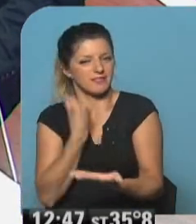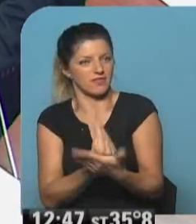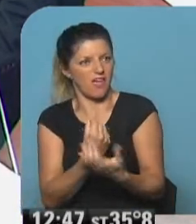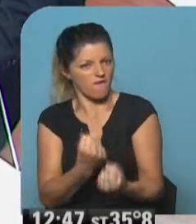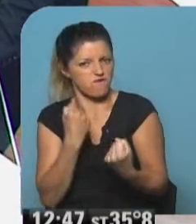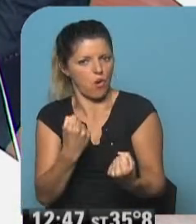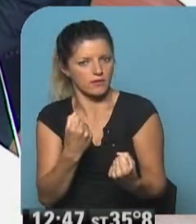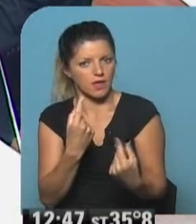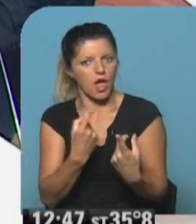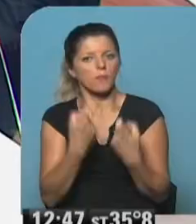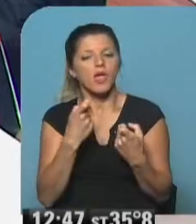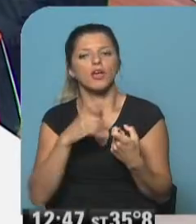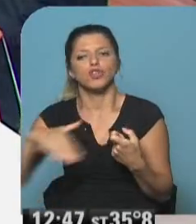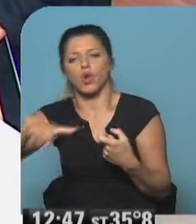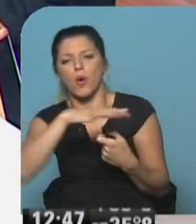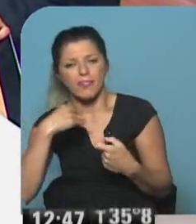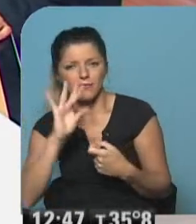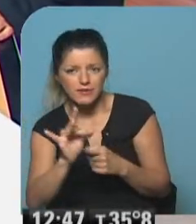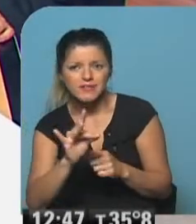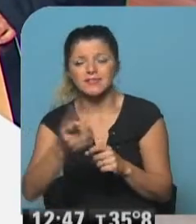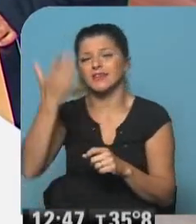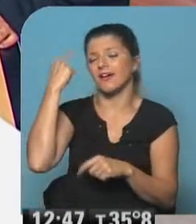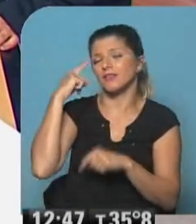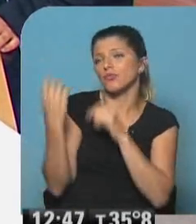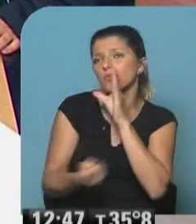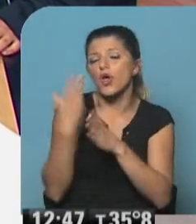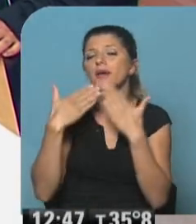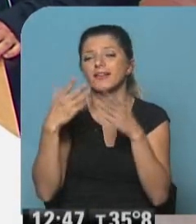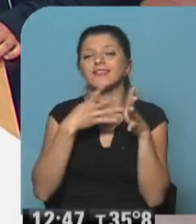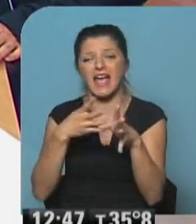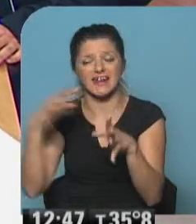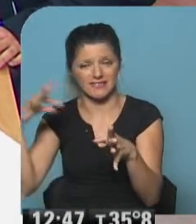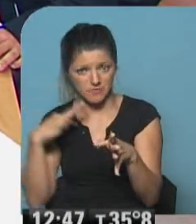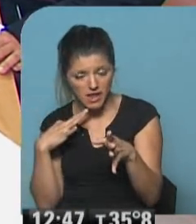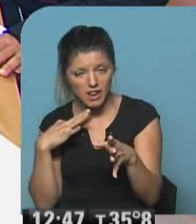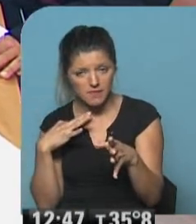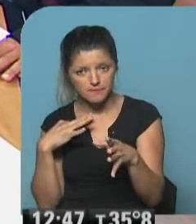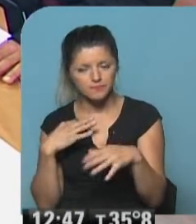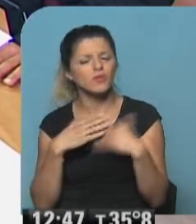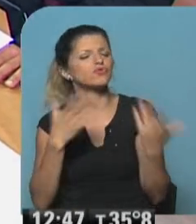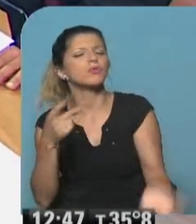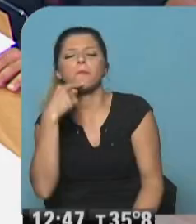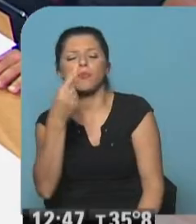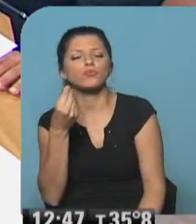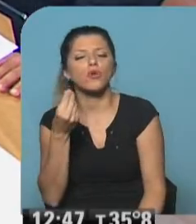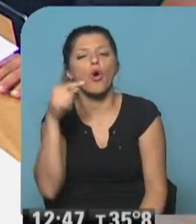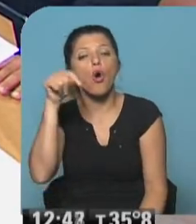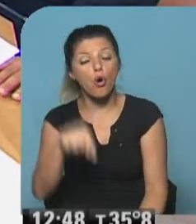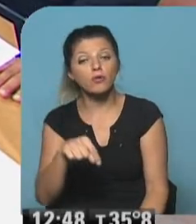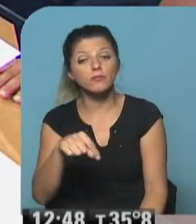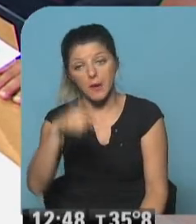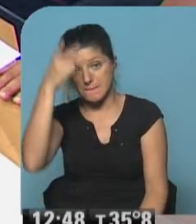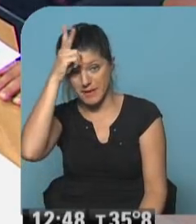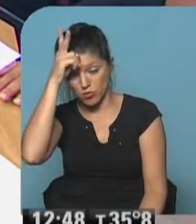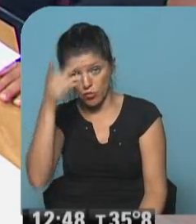autoridad sobre territorios complejos que nacieron en contexto de guerras civiles y demás. Entonces, ¿qué es lo que hace que Perú, contra esta idea tan bolivariana,